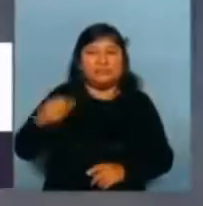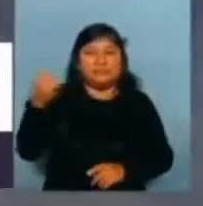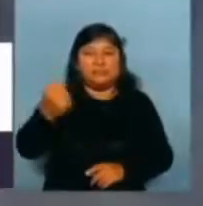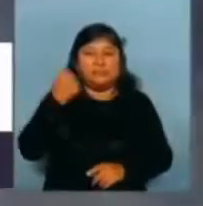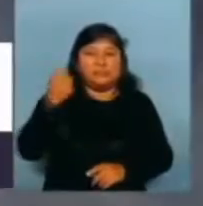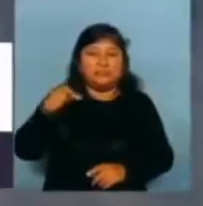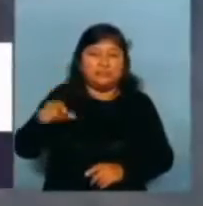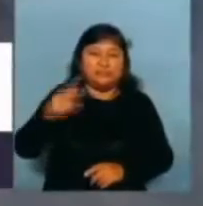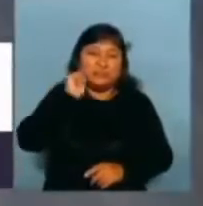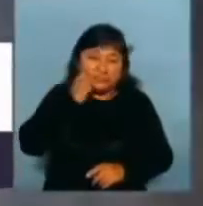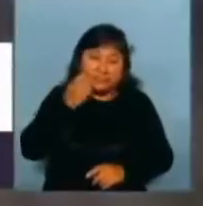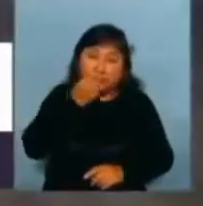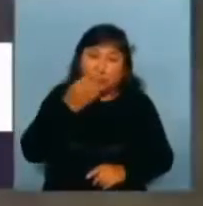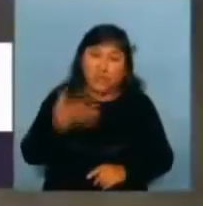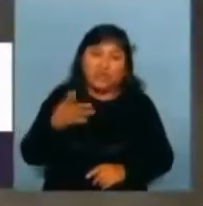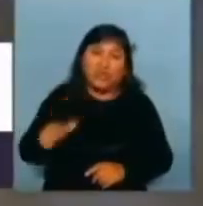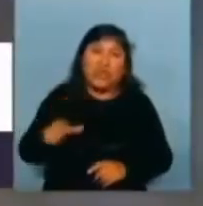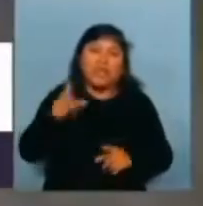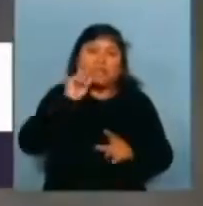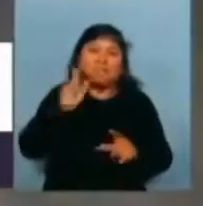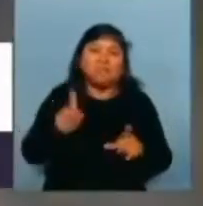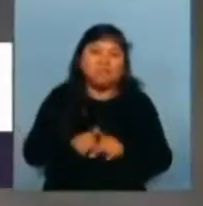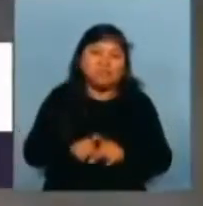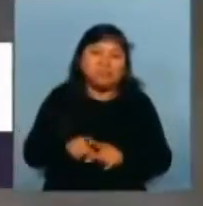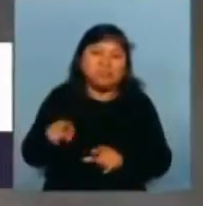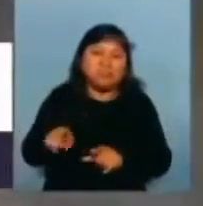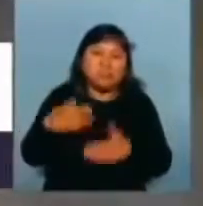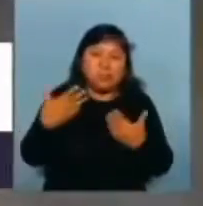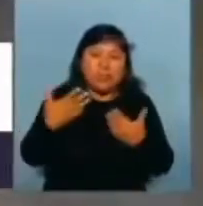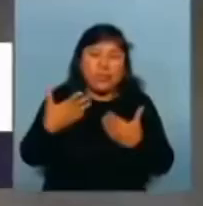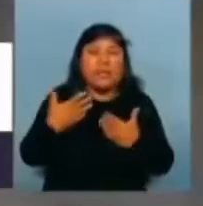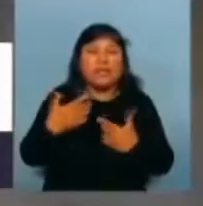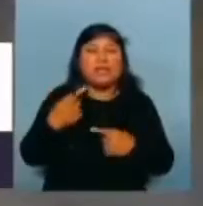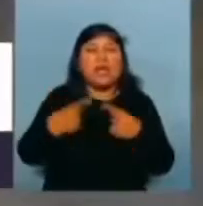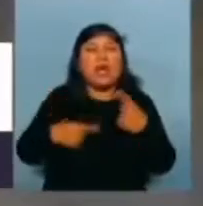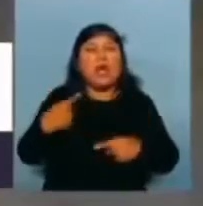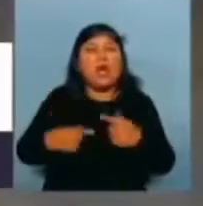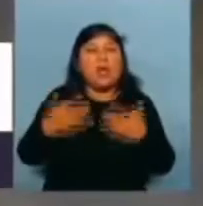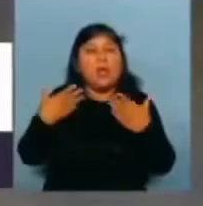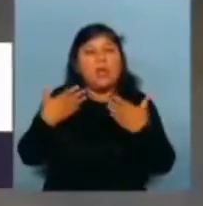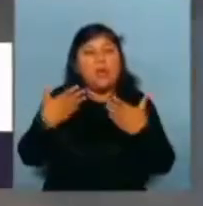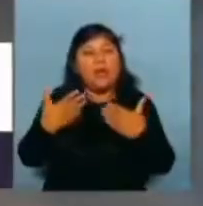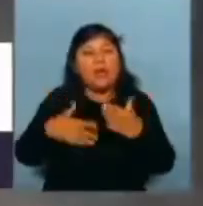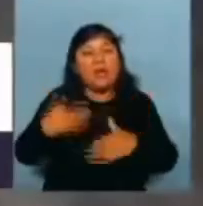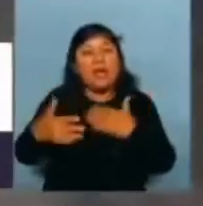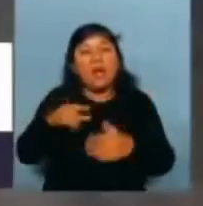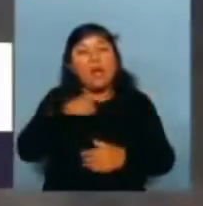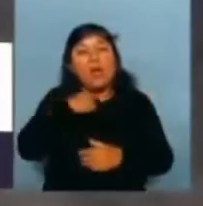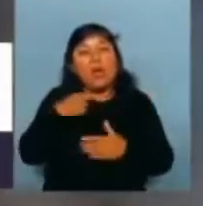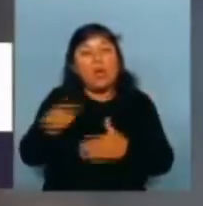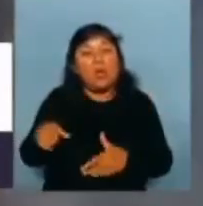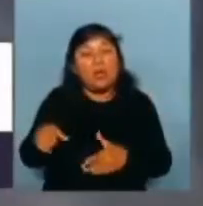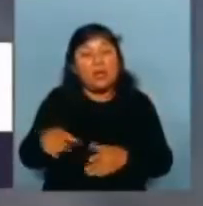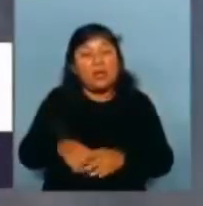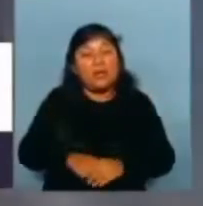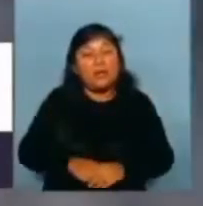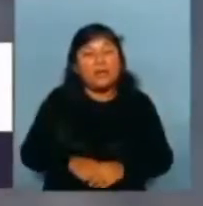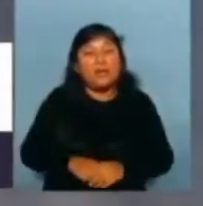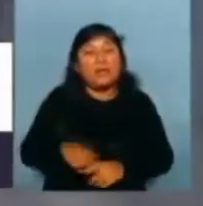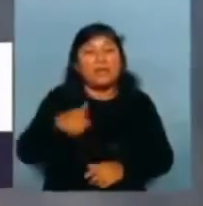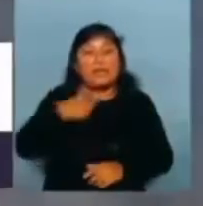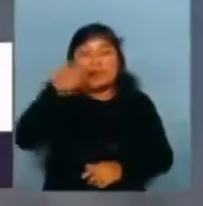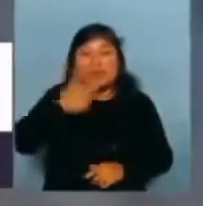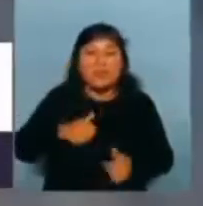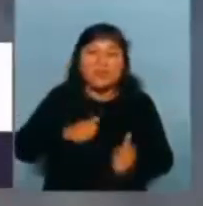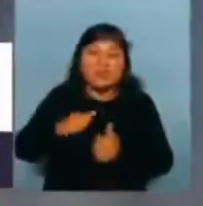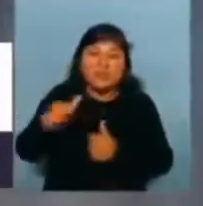para mí. Uh-huh. Y bueno, tener la posibilidad, ojalá que se pueda hacer una defensa acá en Jujuy, que no solamente es mi título, sino hoy